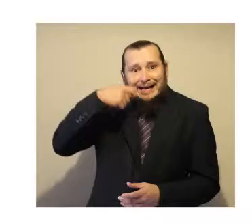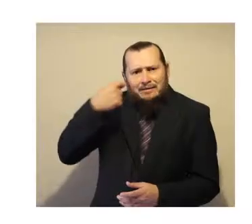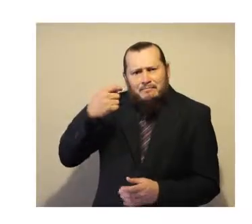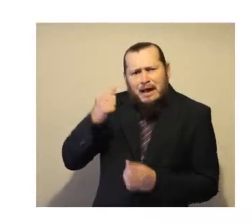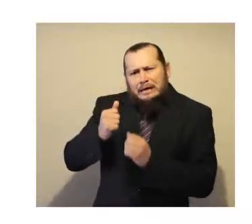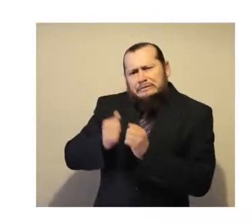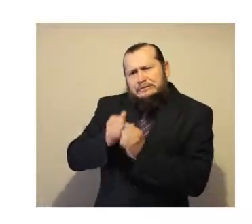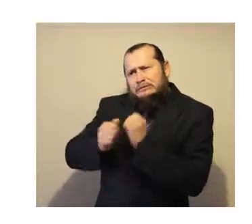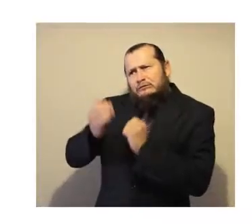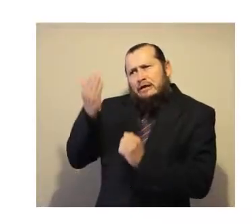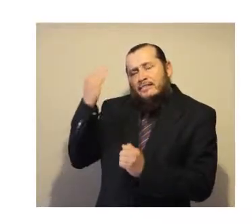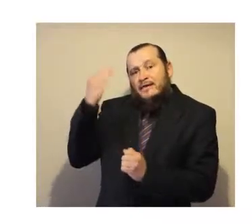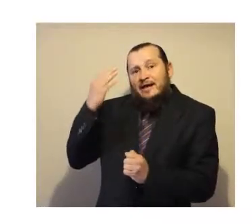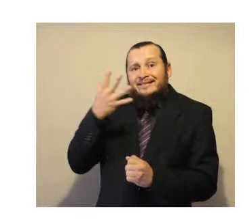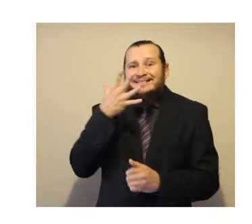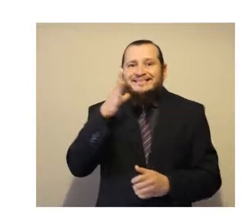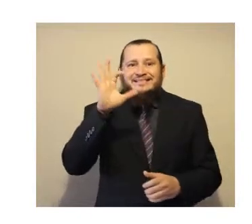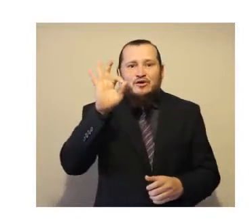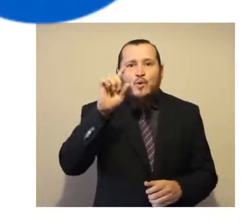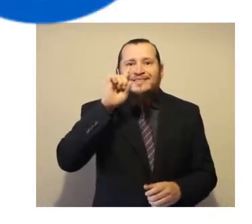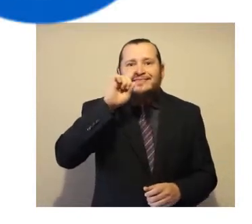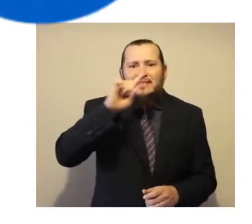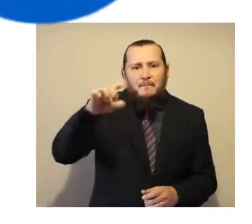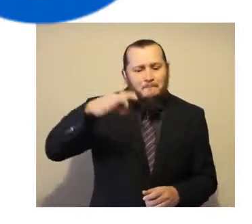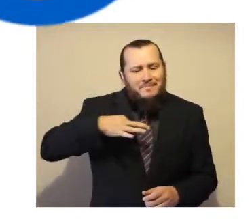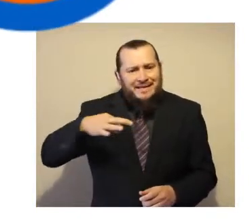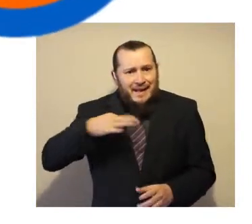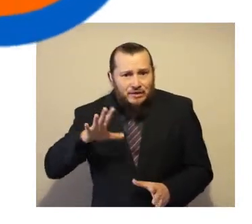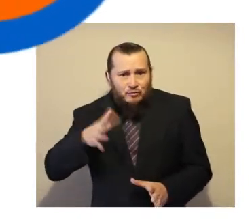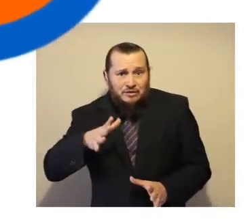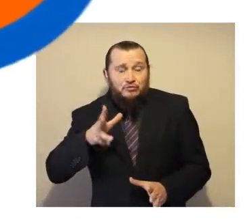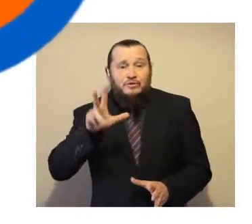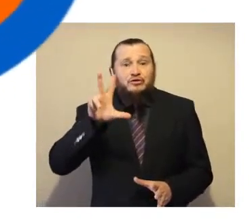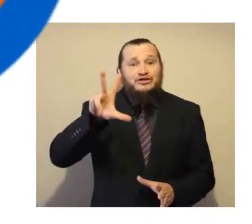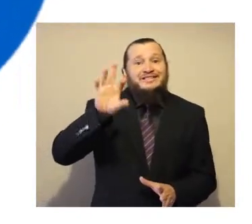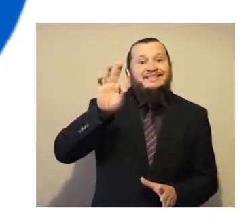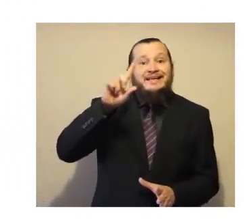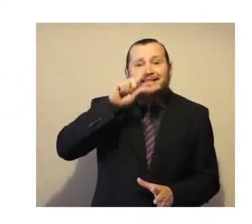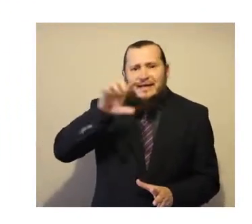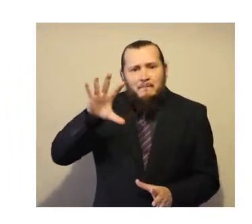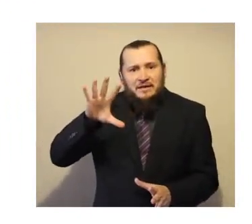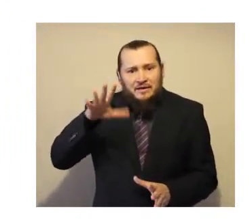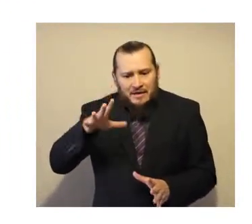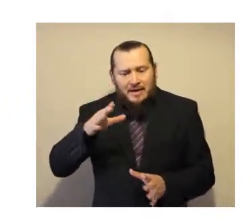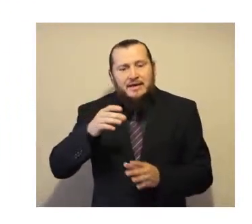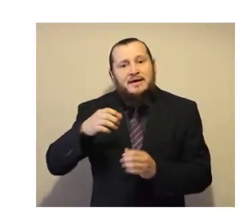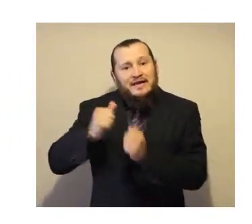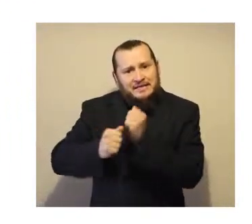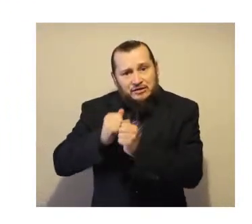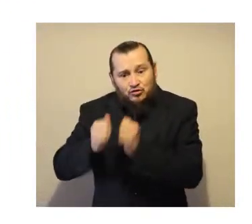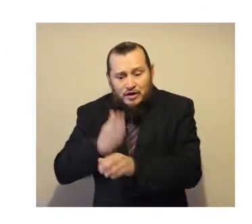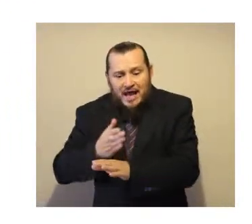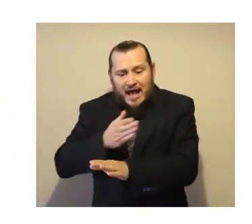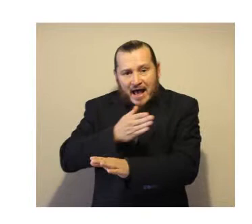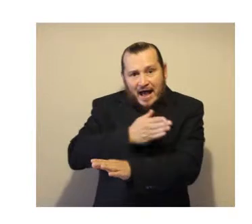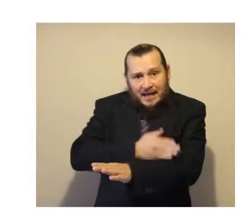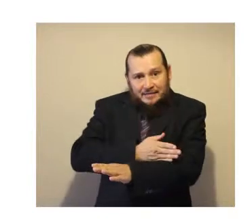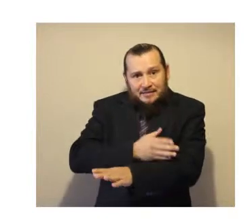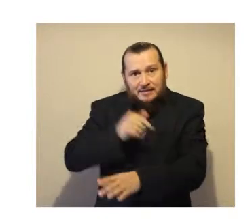Esta paleofauna tiene entre 50.000 y 30.000 años, correspondiente a la parte final del